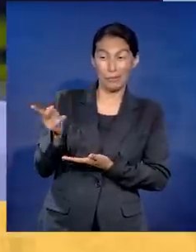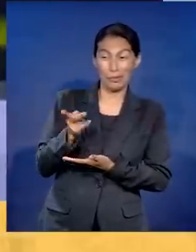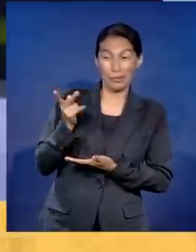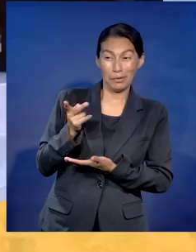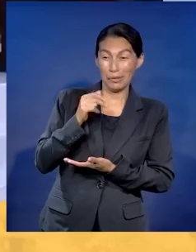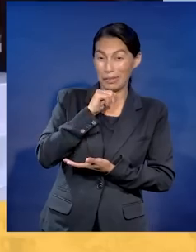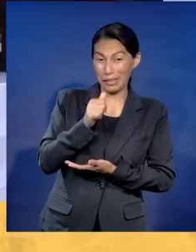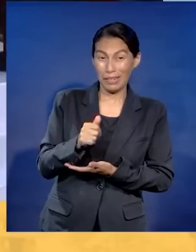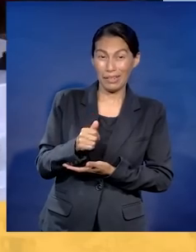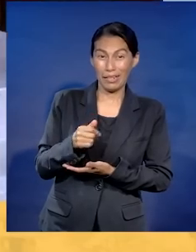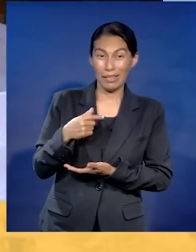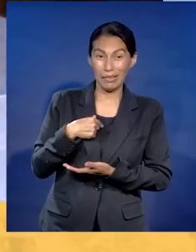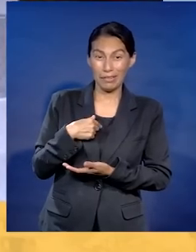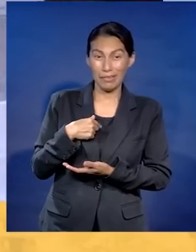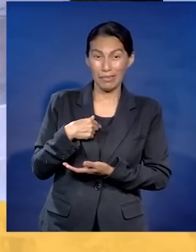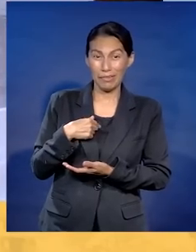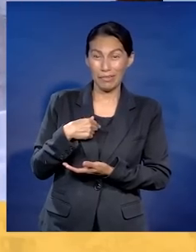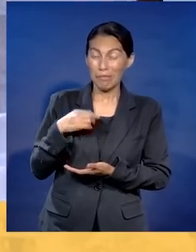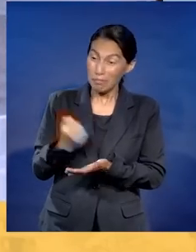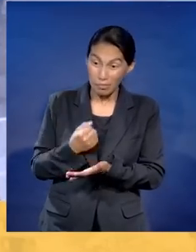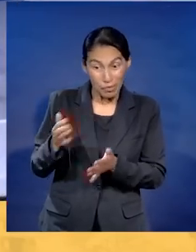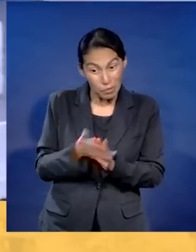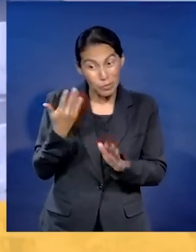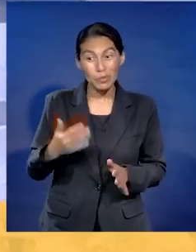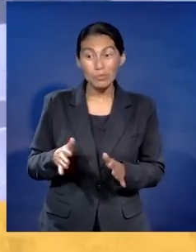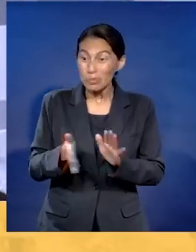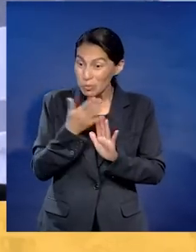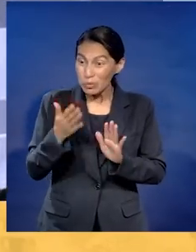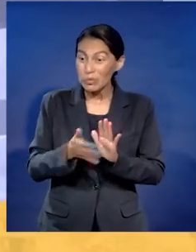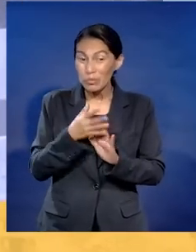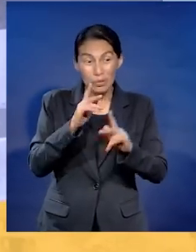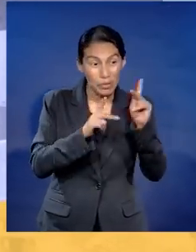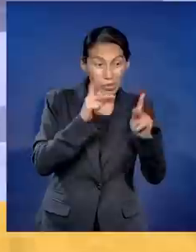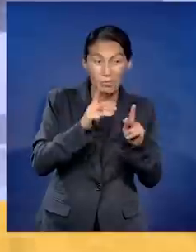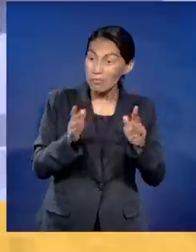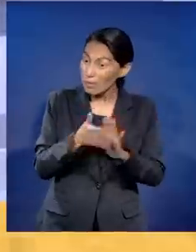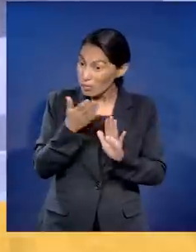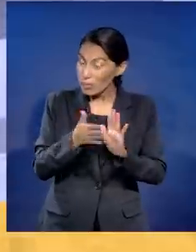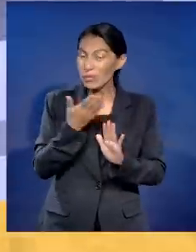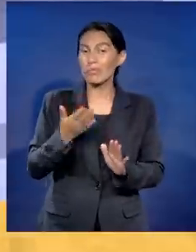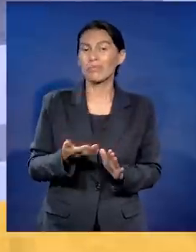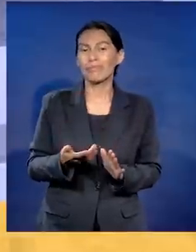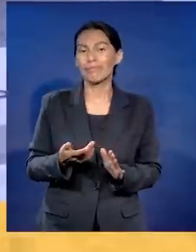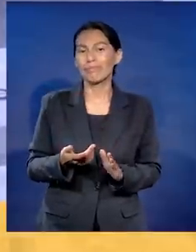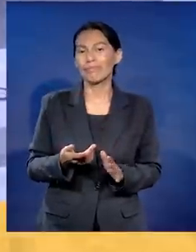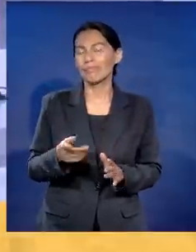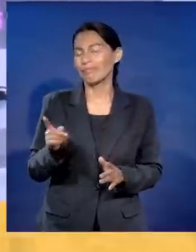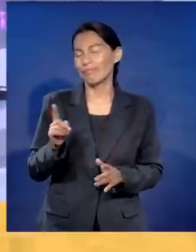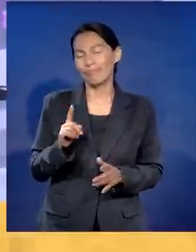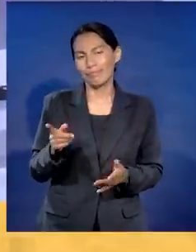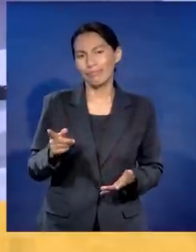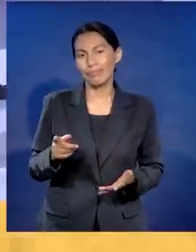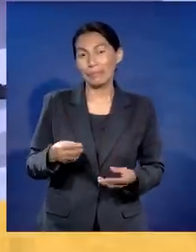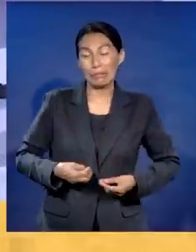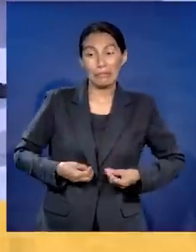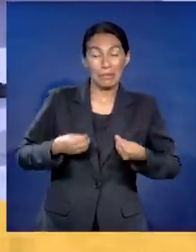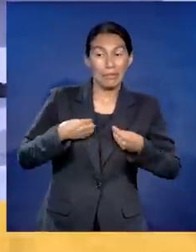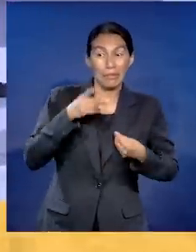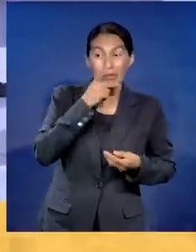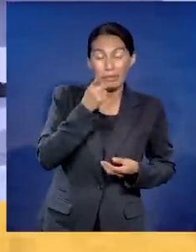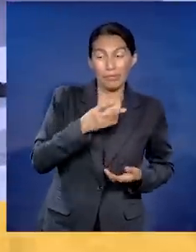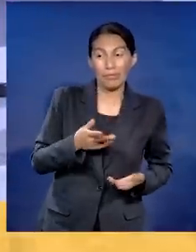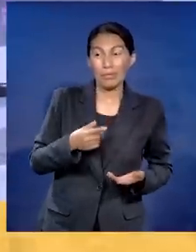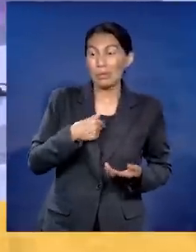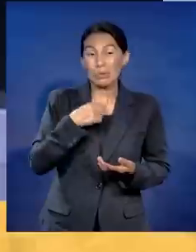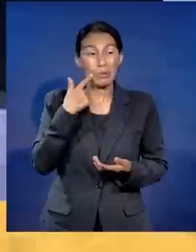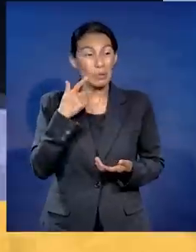¿Te imaginas si no lo averiguo antes? Ahí va a estar yo fastidiándola. Vámonos, vámonos a visitar. Pero yo no quiero, vámonos a visitar. Esta es la